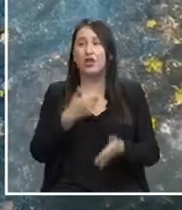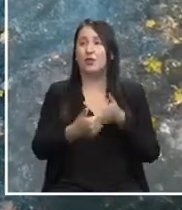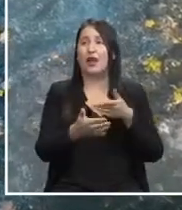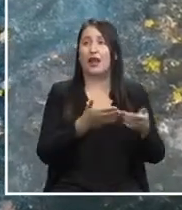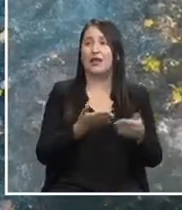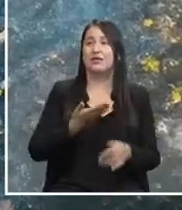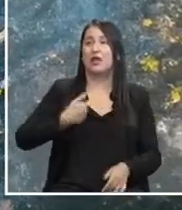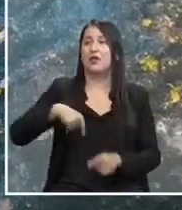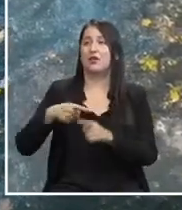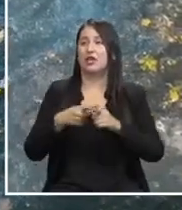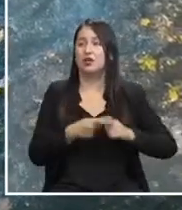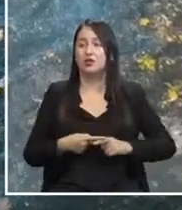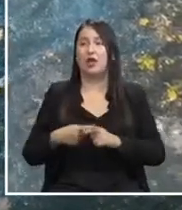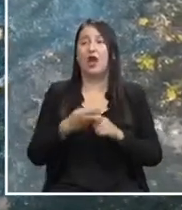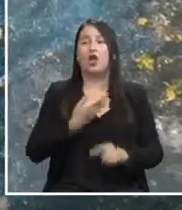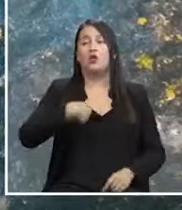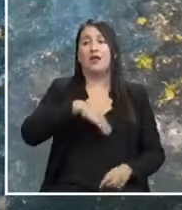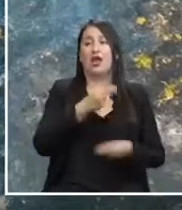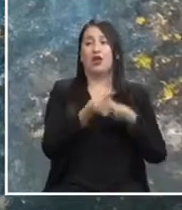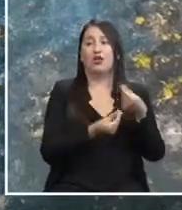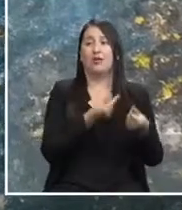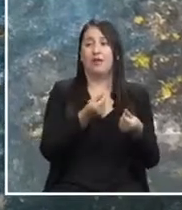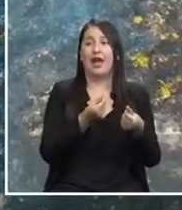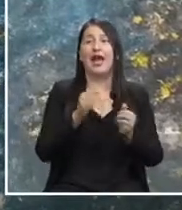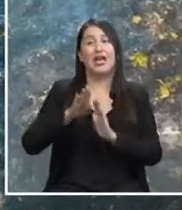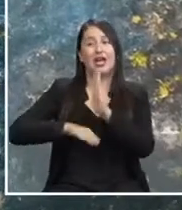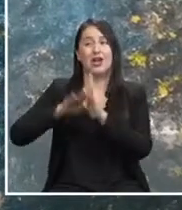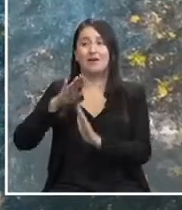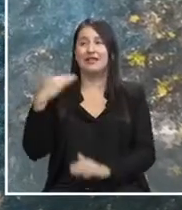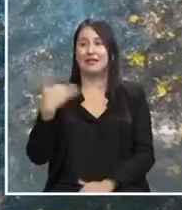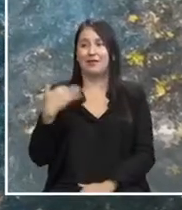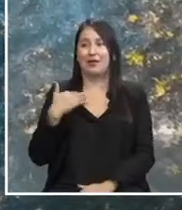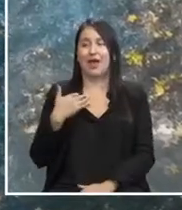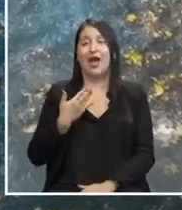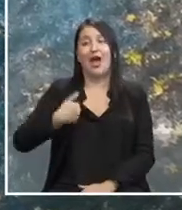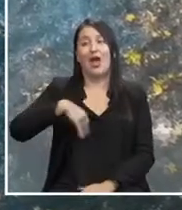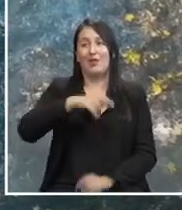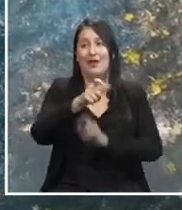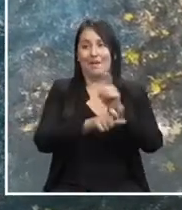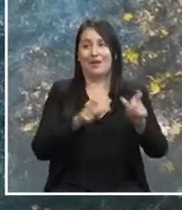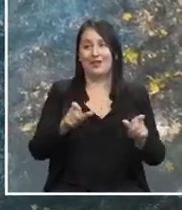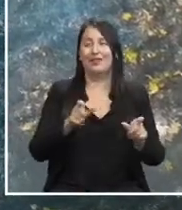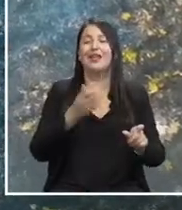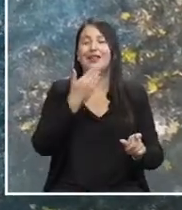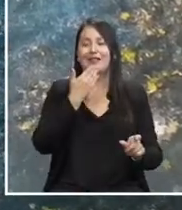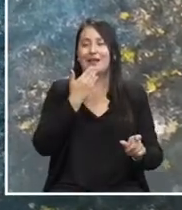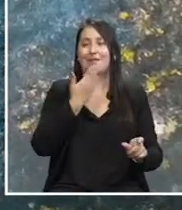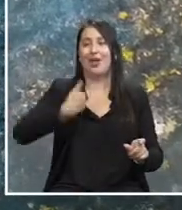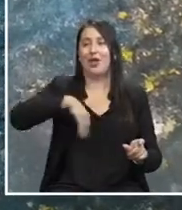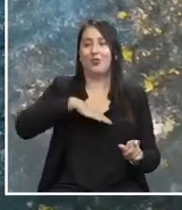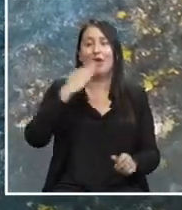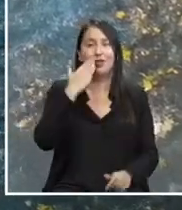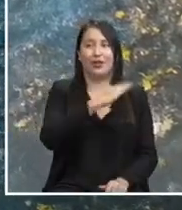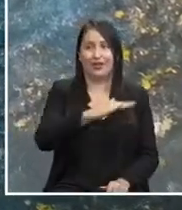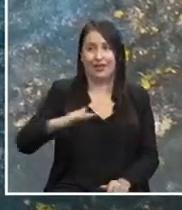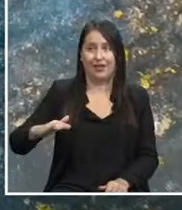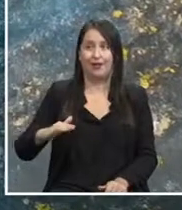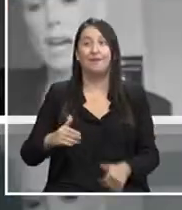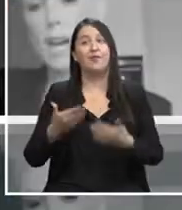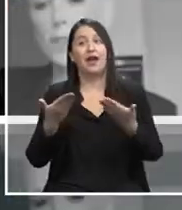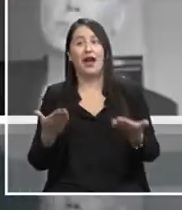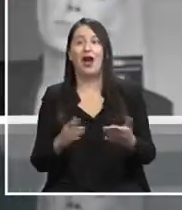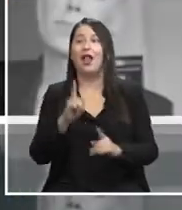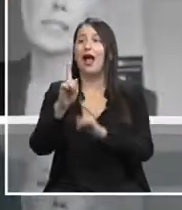sociedades, nuestras economías y lo que es más importante a nuestra gente y nuestros niños. Ahora bien,